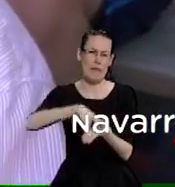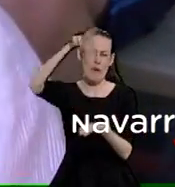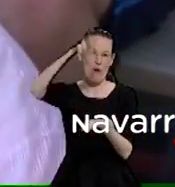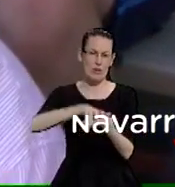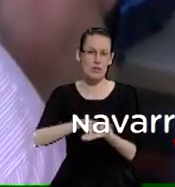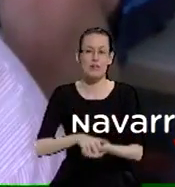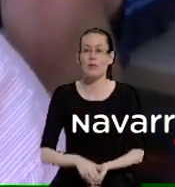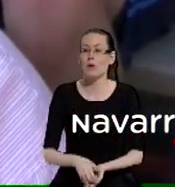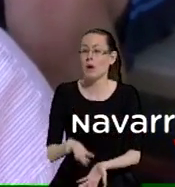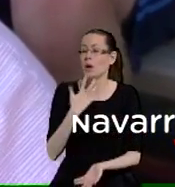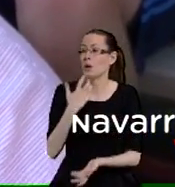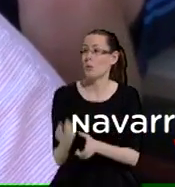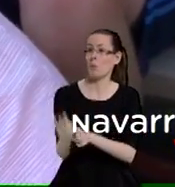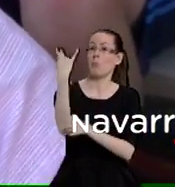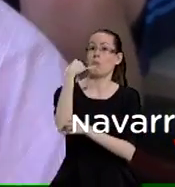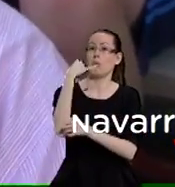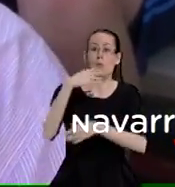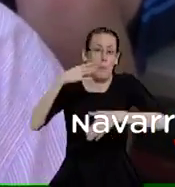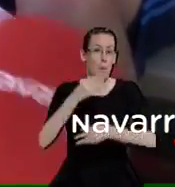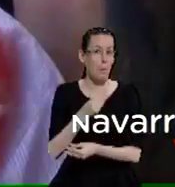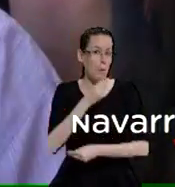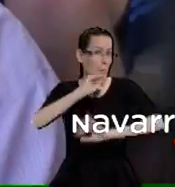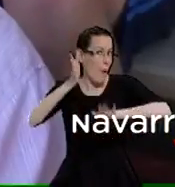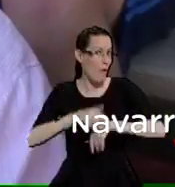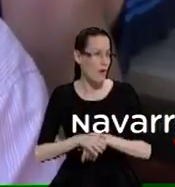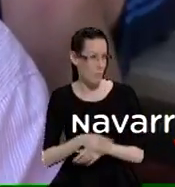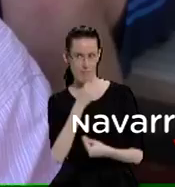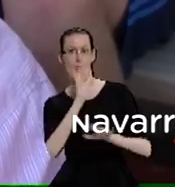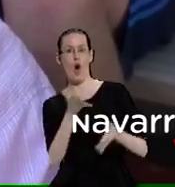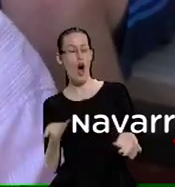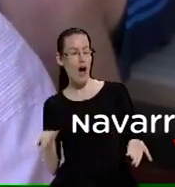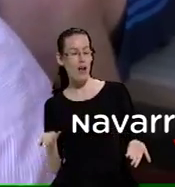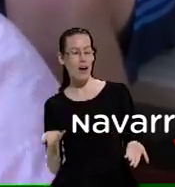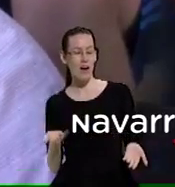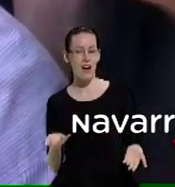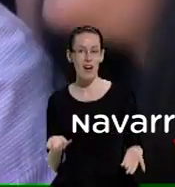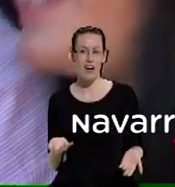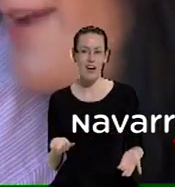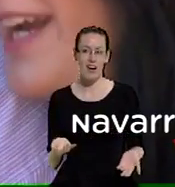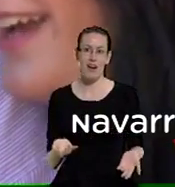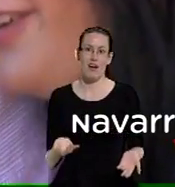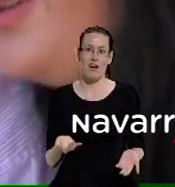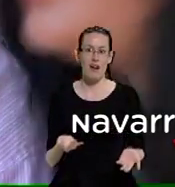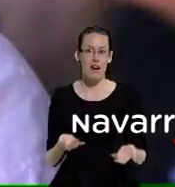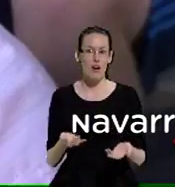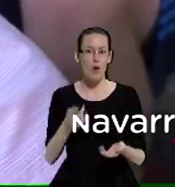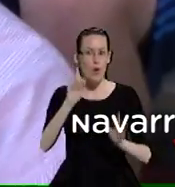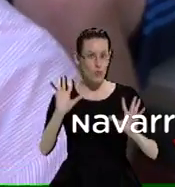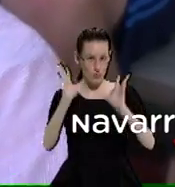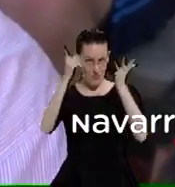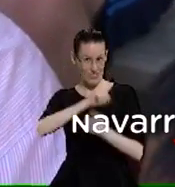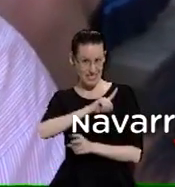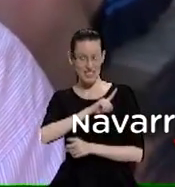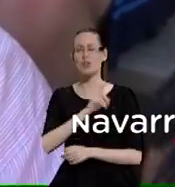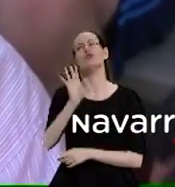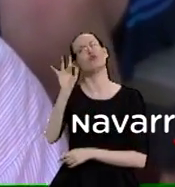salta, pues oye, pues mejor. ¿Mejor? ¿Por qué? Pero usted me salvaría, ¿no? Hombre,